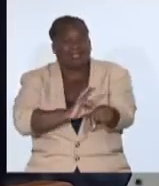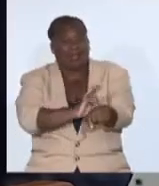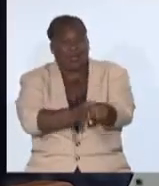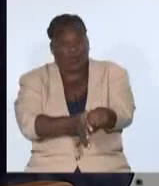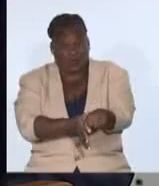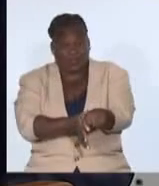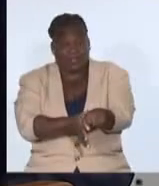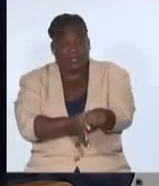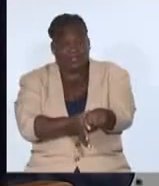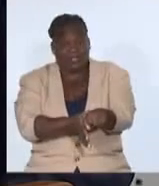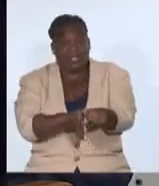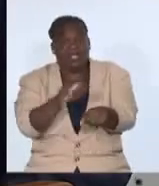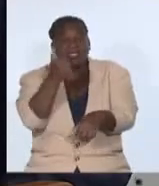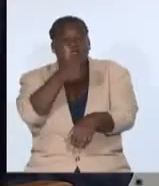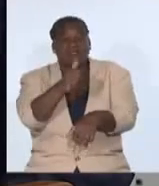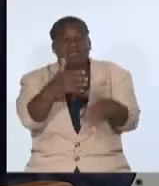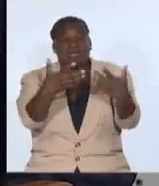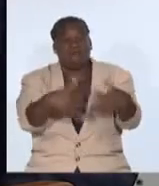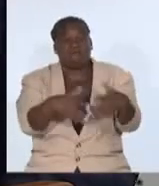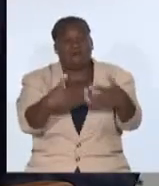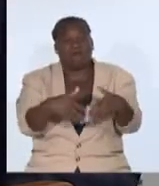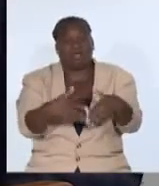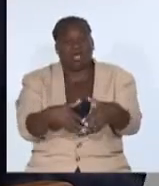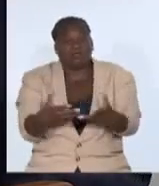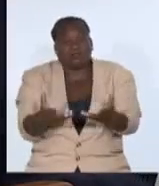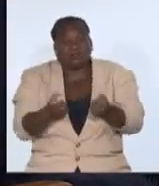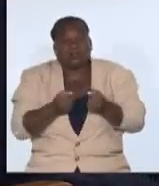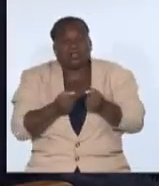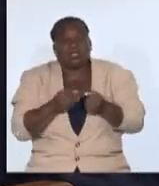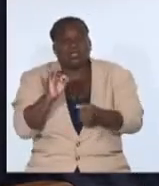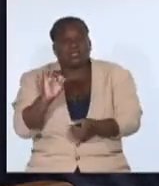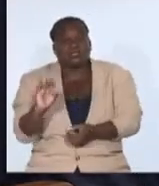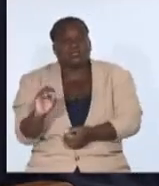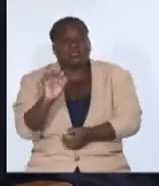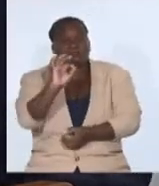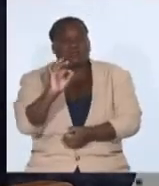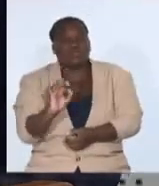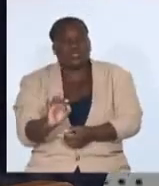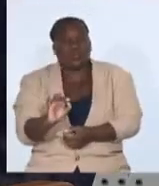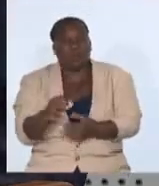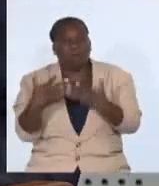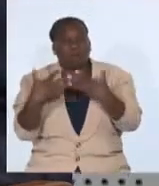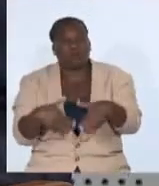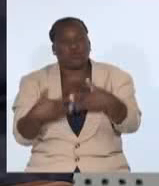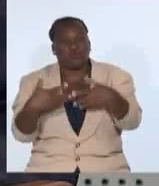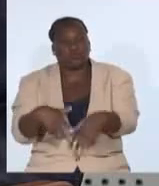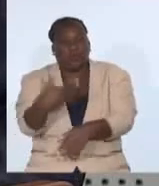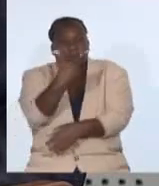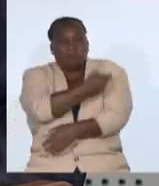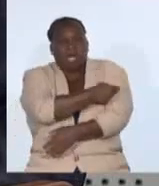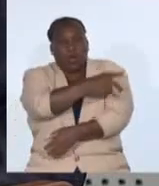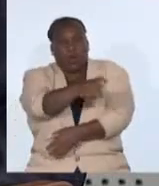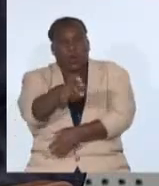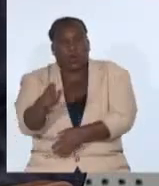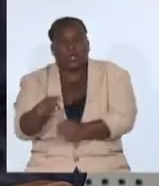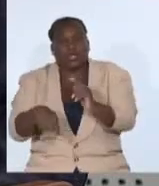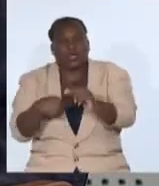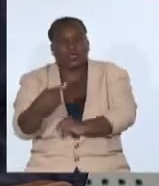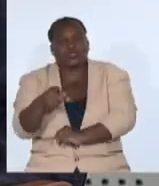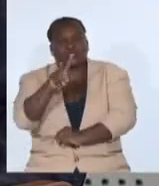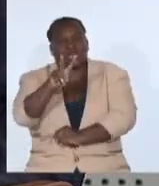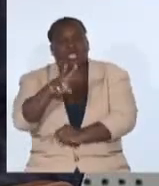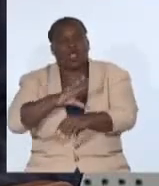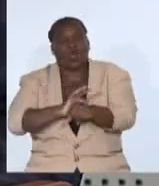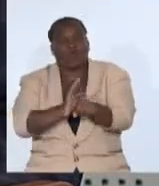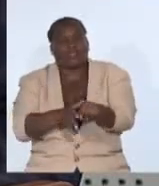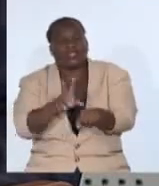solo diez fabricantes concentraron el 70% de la producción de vacunas contra la covid 19 la